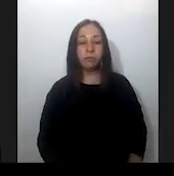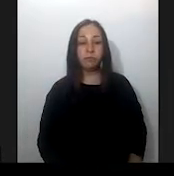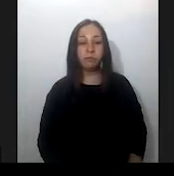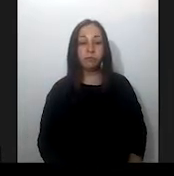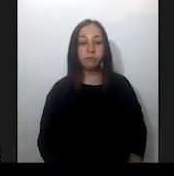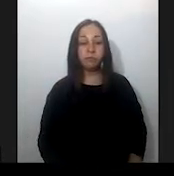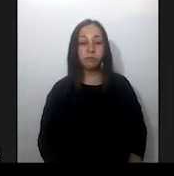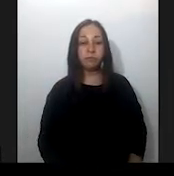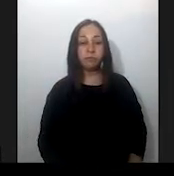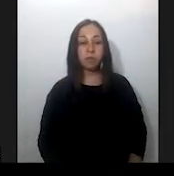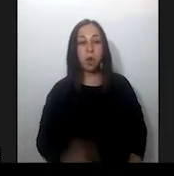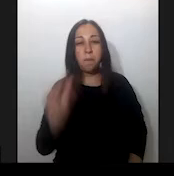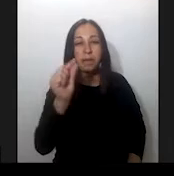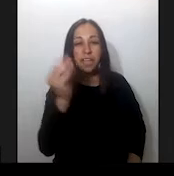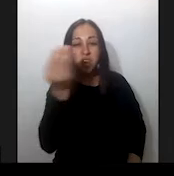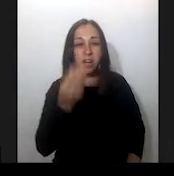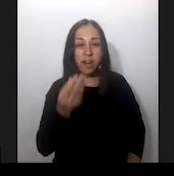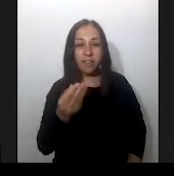Y me agregó este pequeño gráfico.